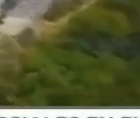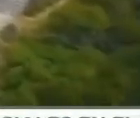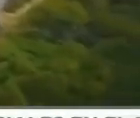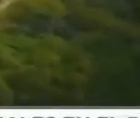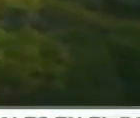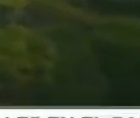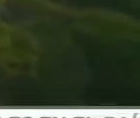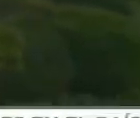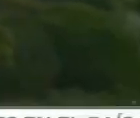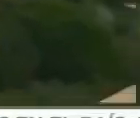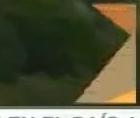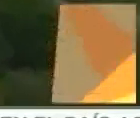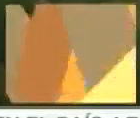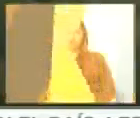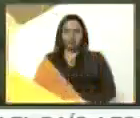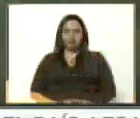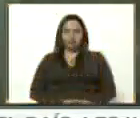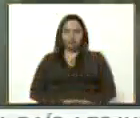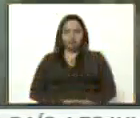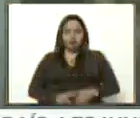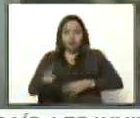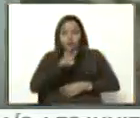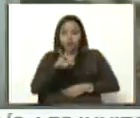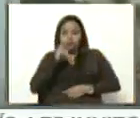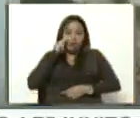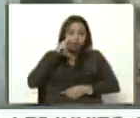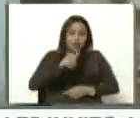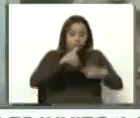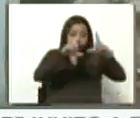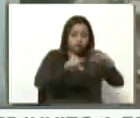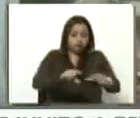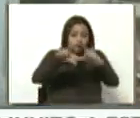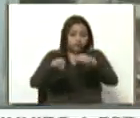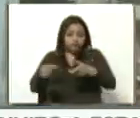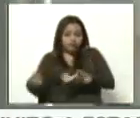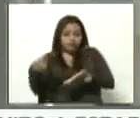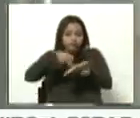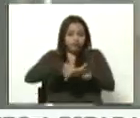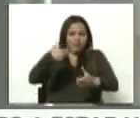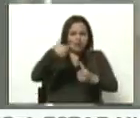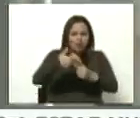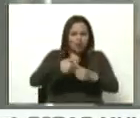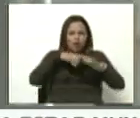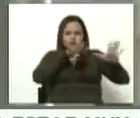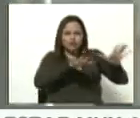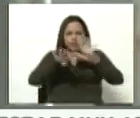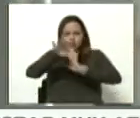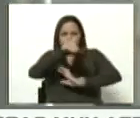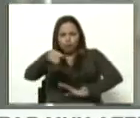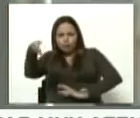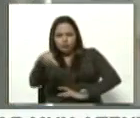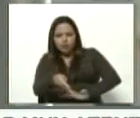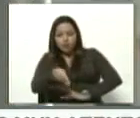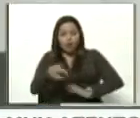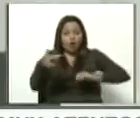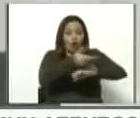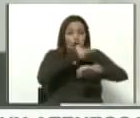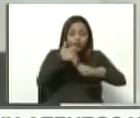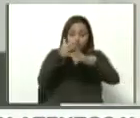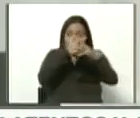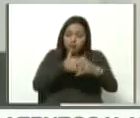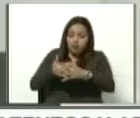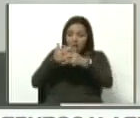Venezuela vio disminuidos sus ingresos petroleros en un 99%. El gobierno de los Estados Unidos